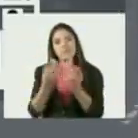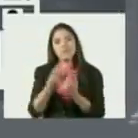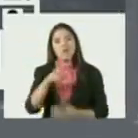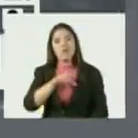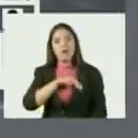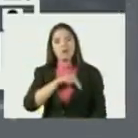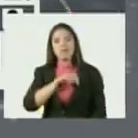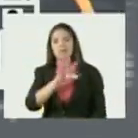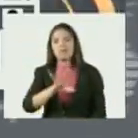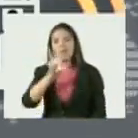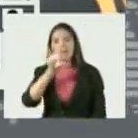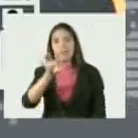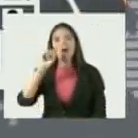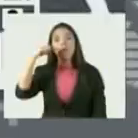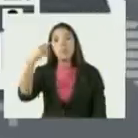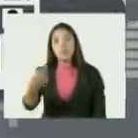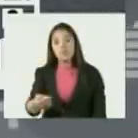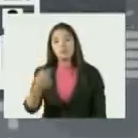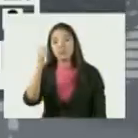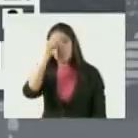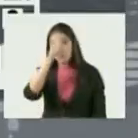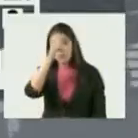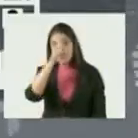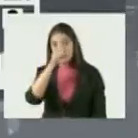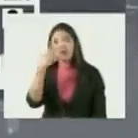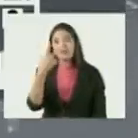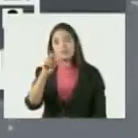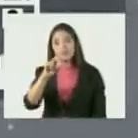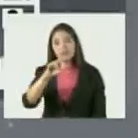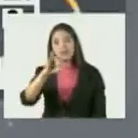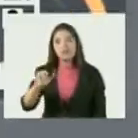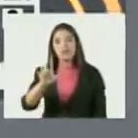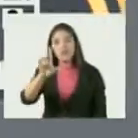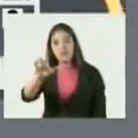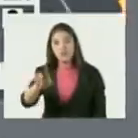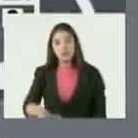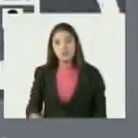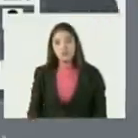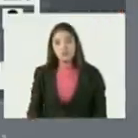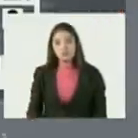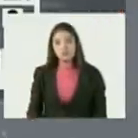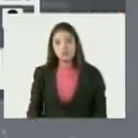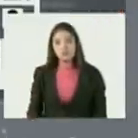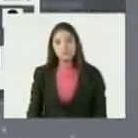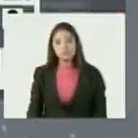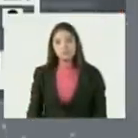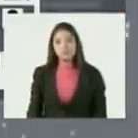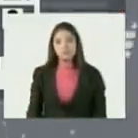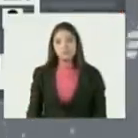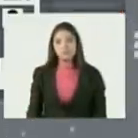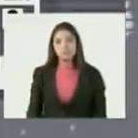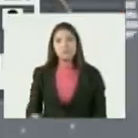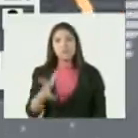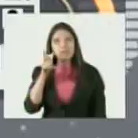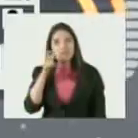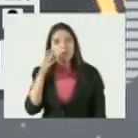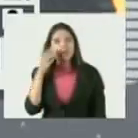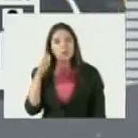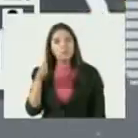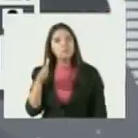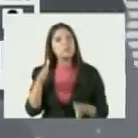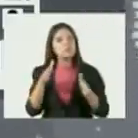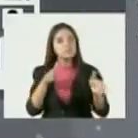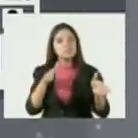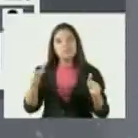de la patria en la mano, el próximo domingo 30 de julio. Y suene en el fondo de cada calle, de